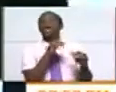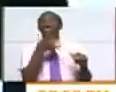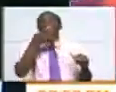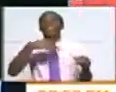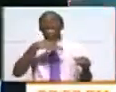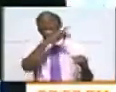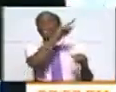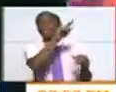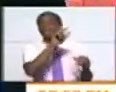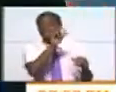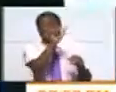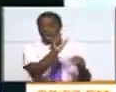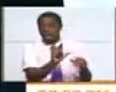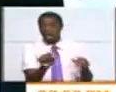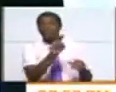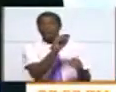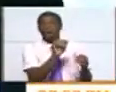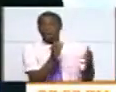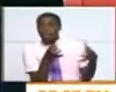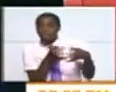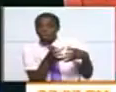clase.